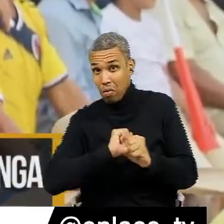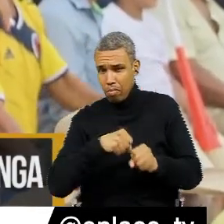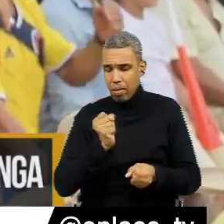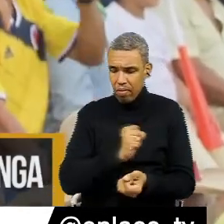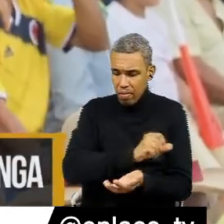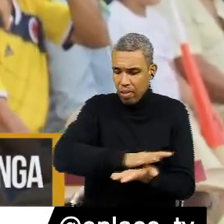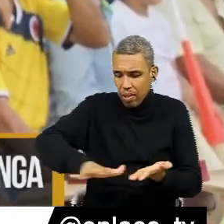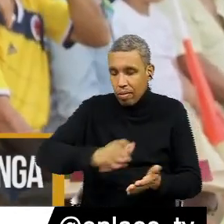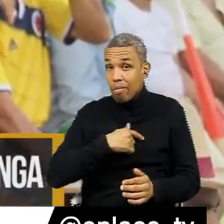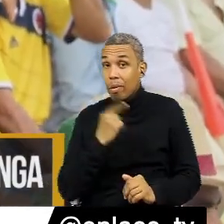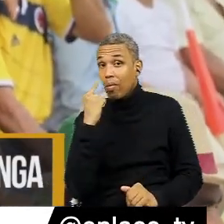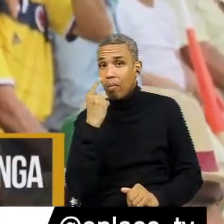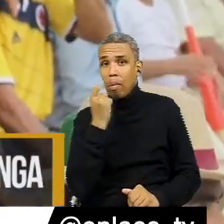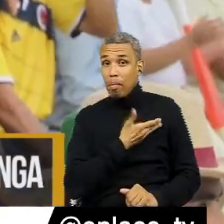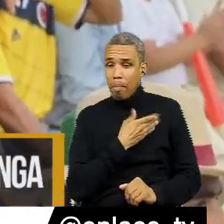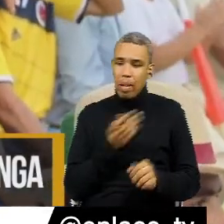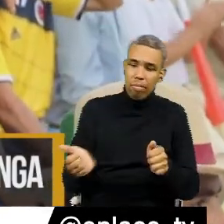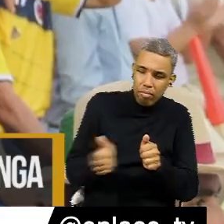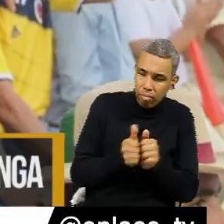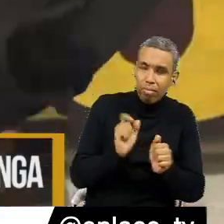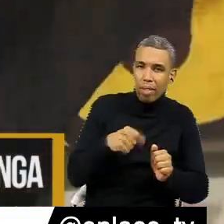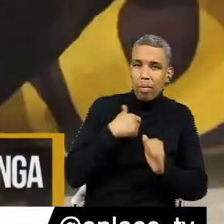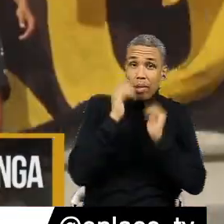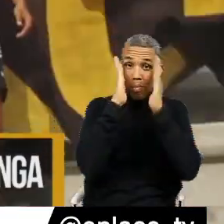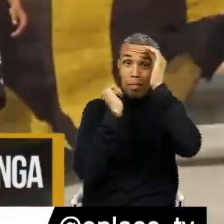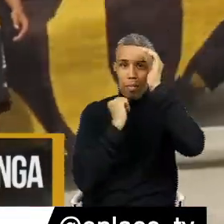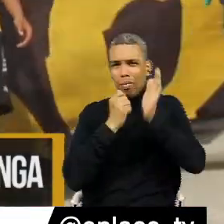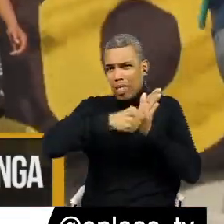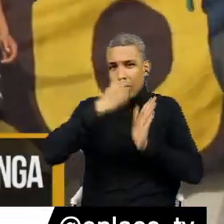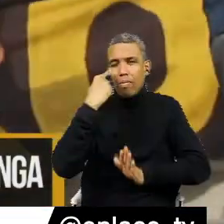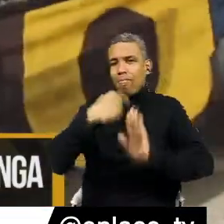respectivas identificaciones no pagarán entrada. Esto